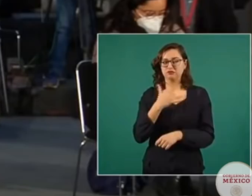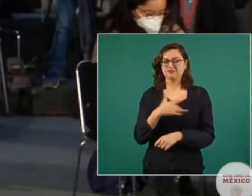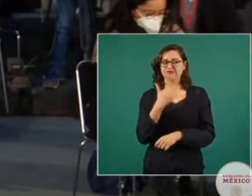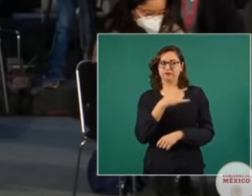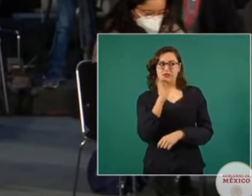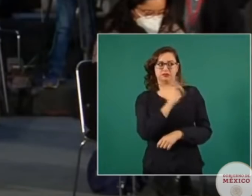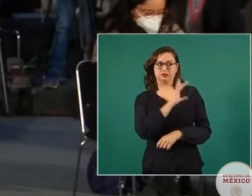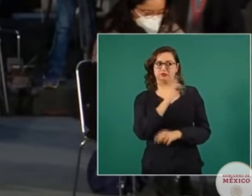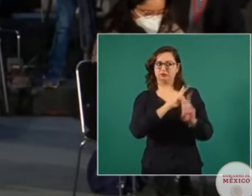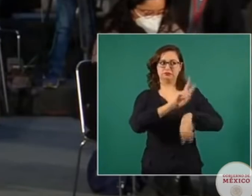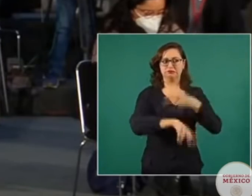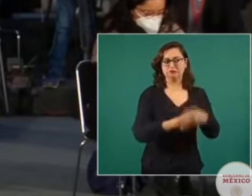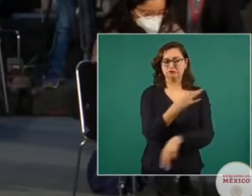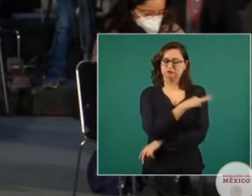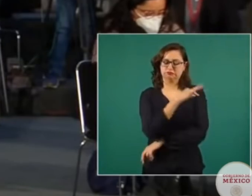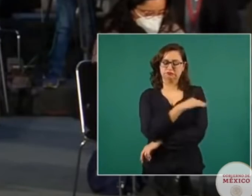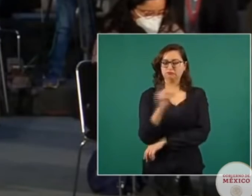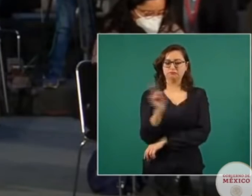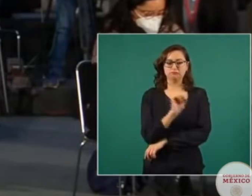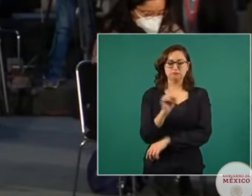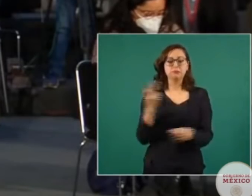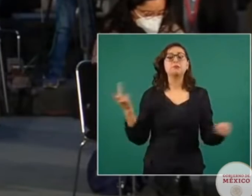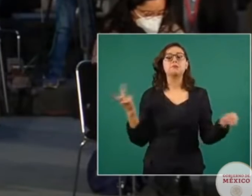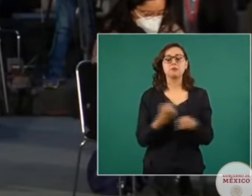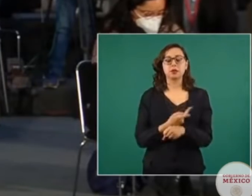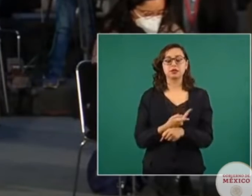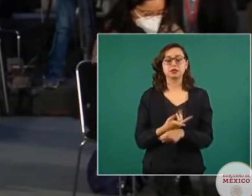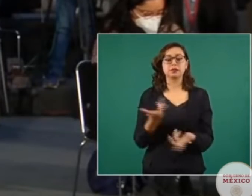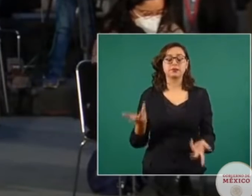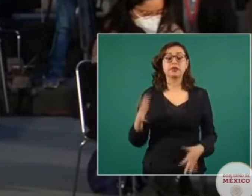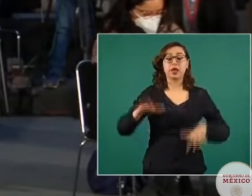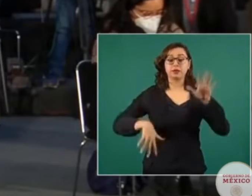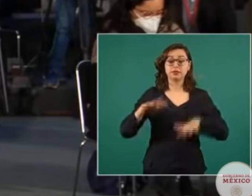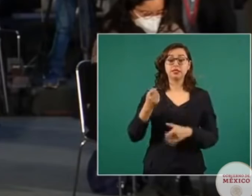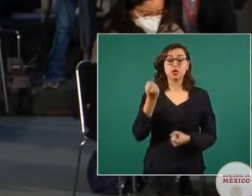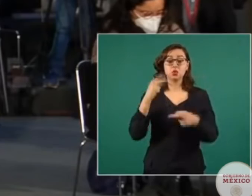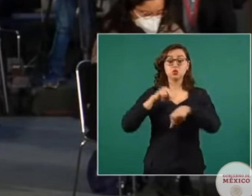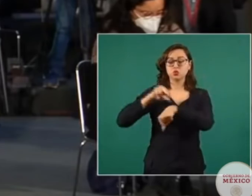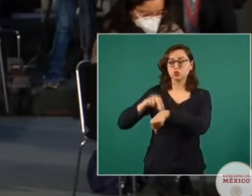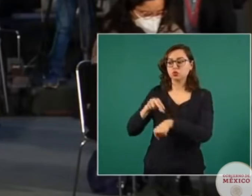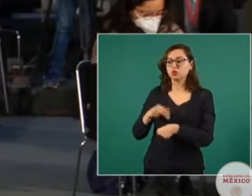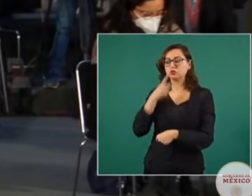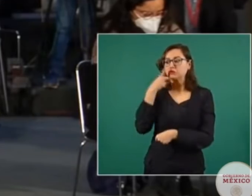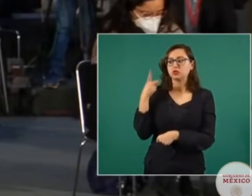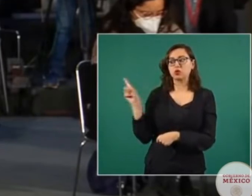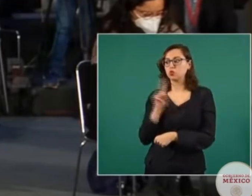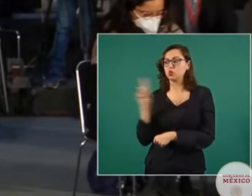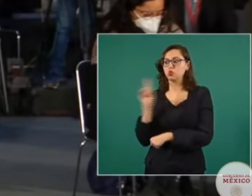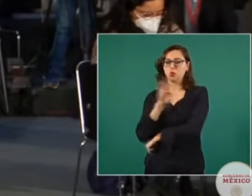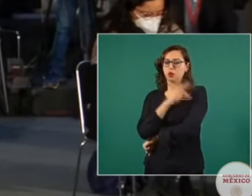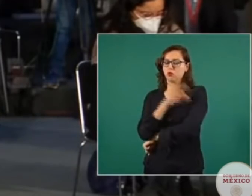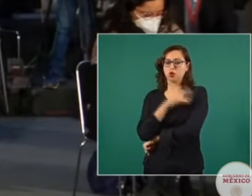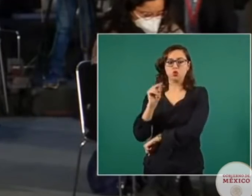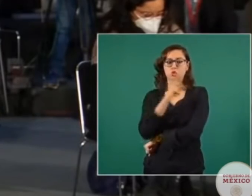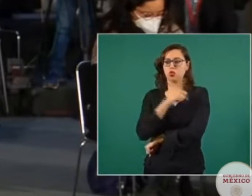Gatell si se pueden vacunar estas personas, ya que los médicos o algunos médicos están en contra de que se vacunen y les dicen que no